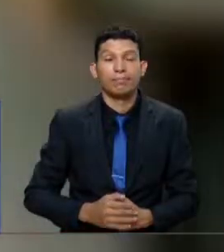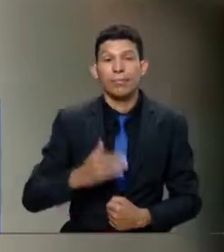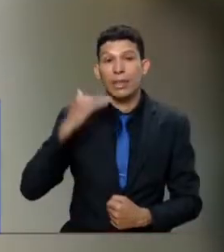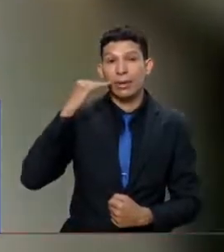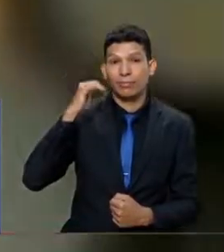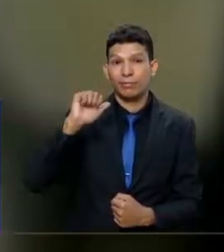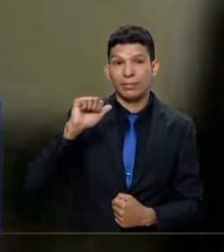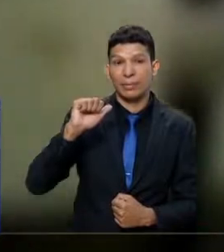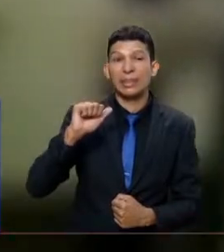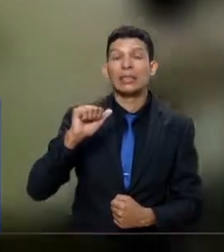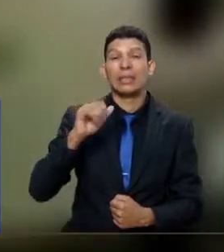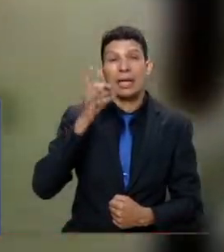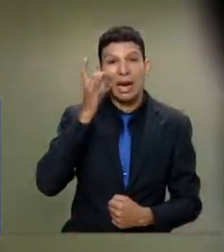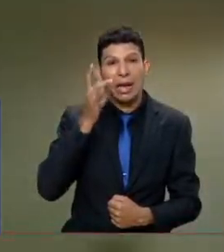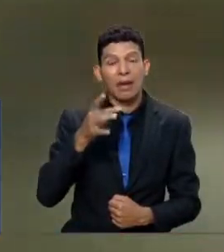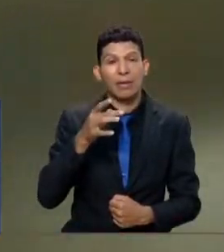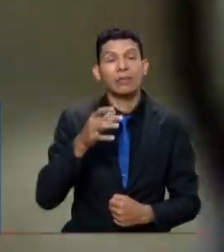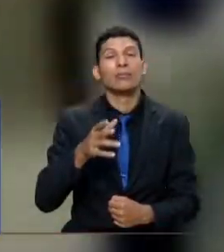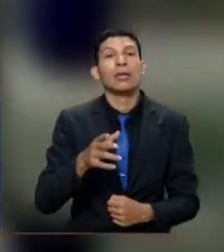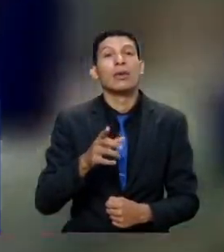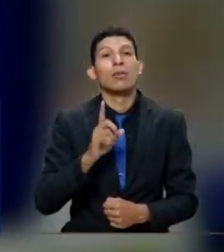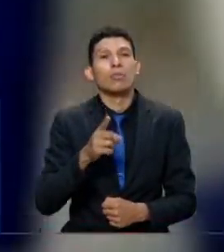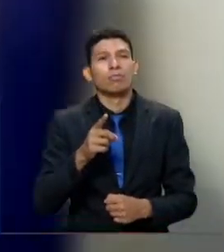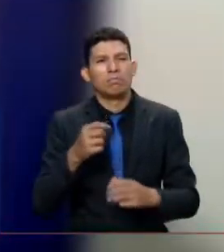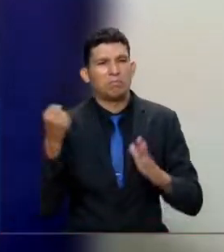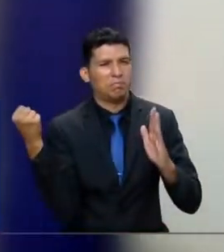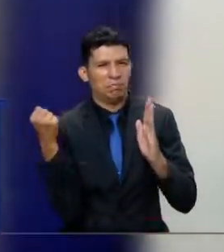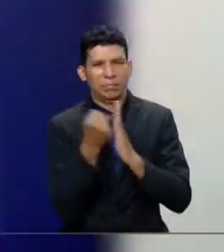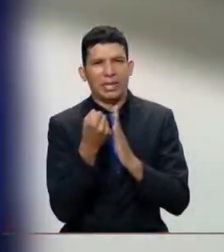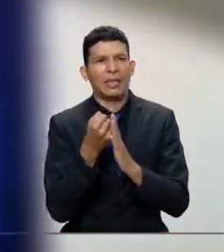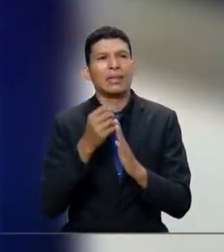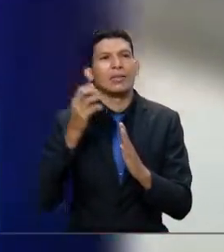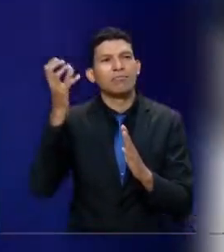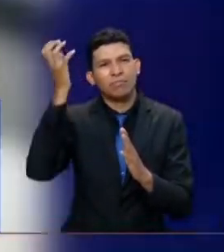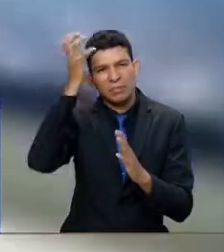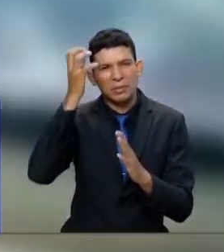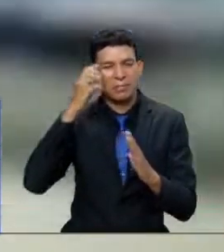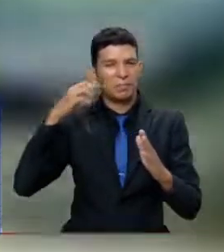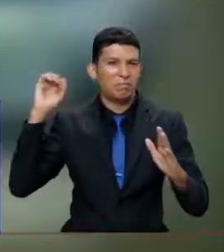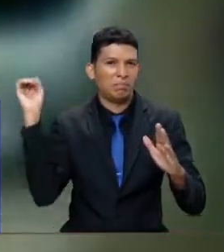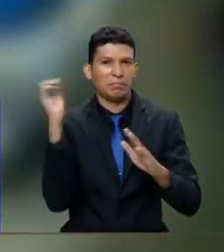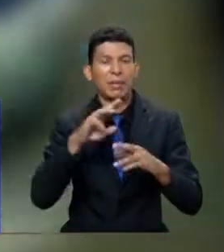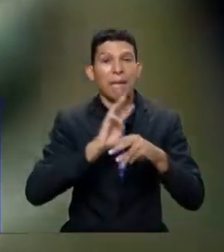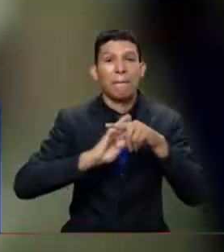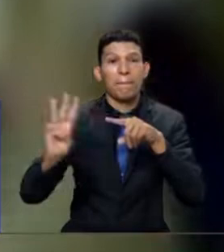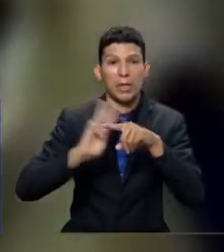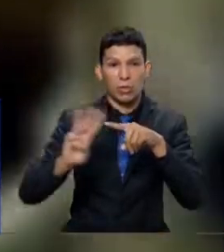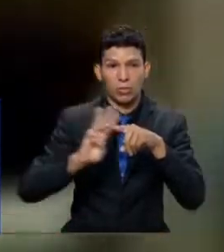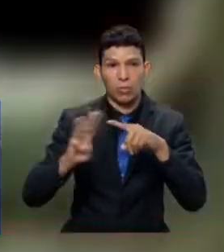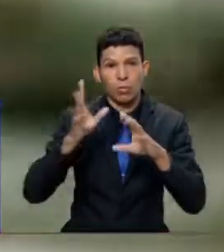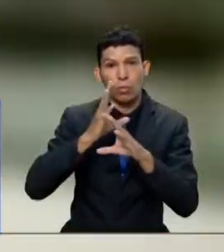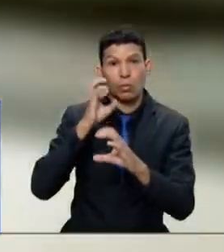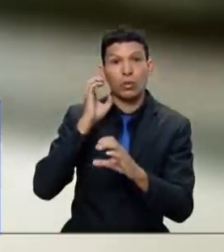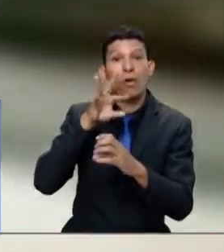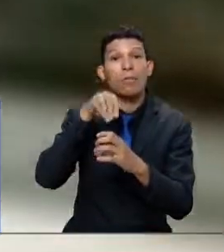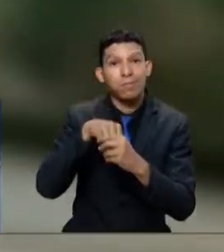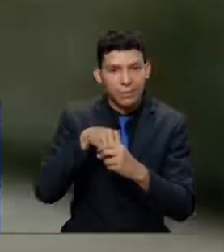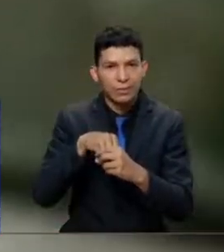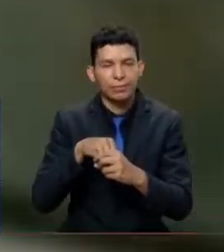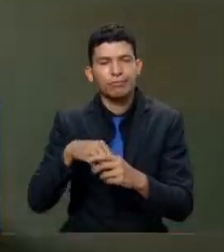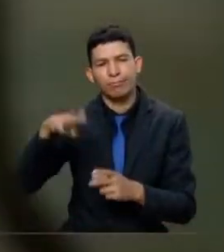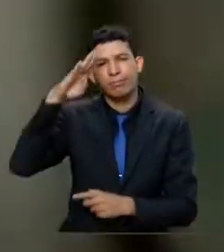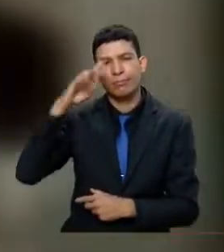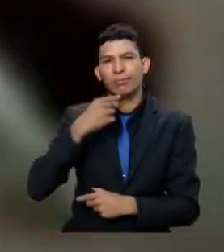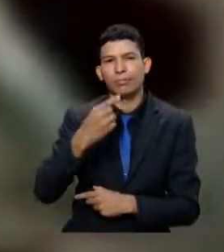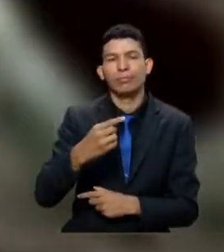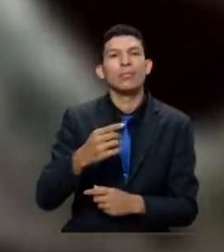Una mujer resultó herida al ser impactada por un objeto contundente lanzado contra un bus del MIO. Según la policía, el ataque habría